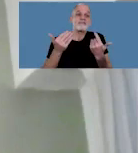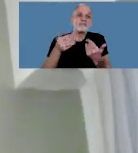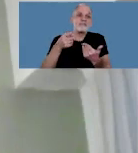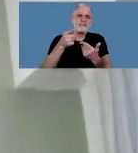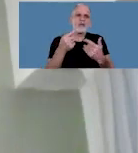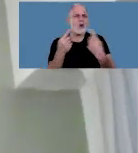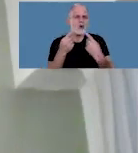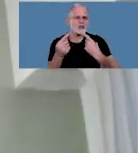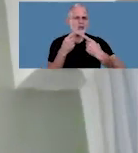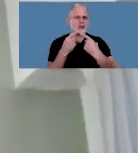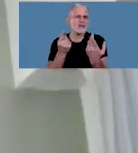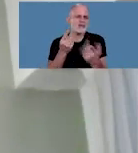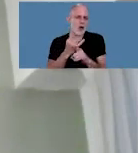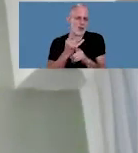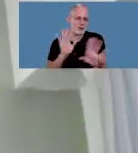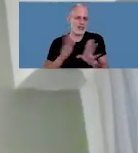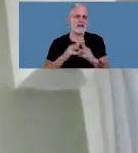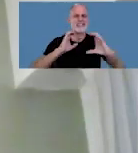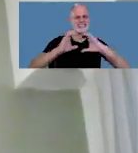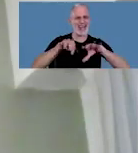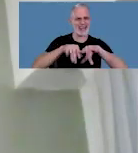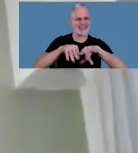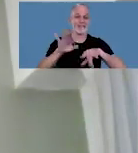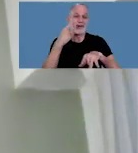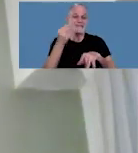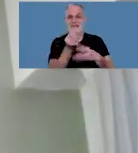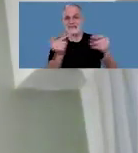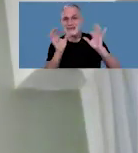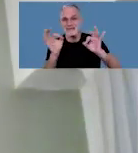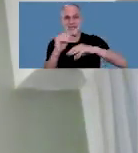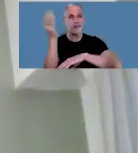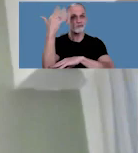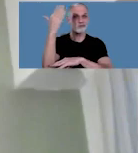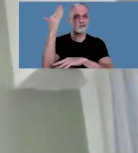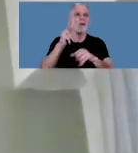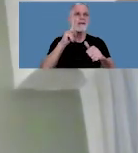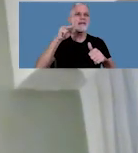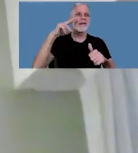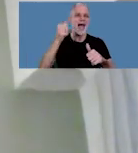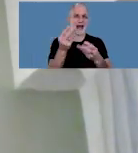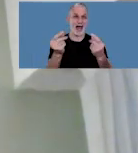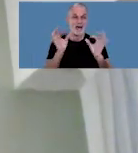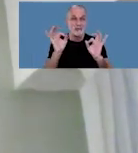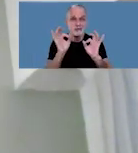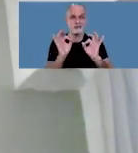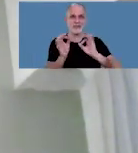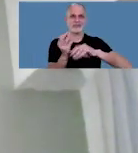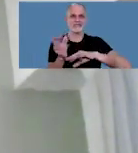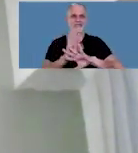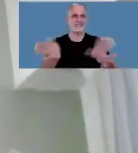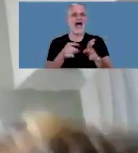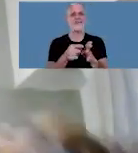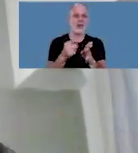consultas como siempre a través del chat, las cuales trataremos después de finalizada la exposición de Viviana, poder leer y hacer